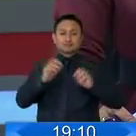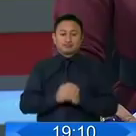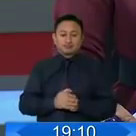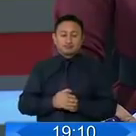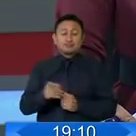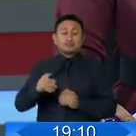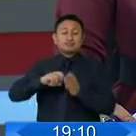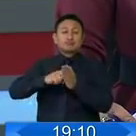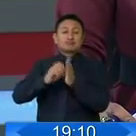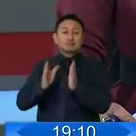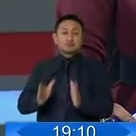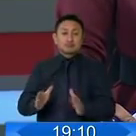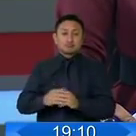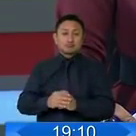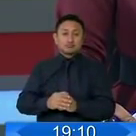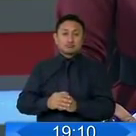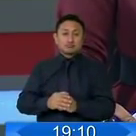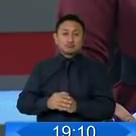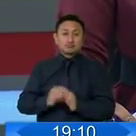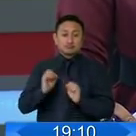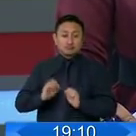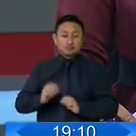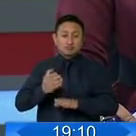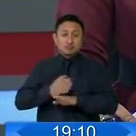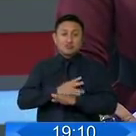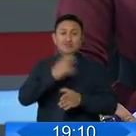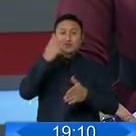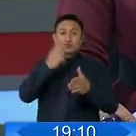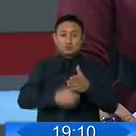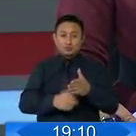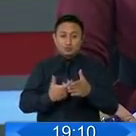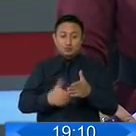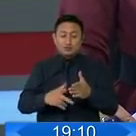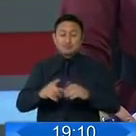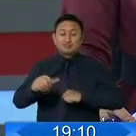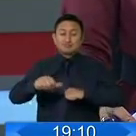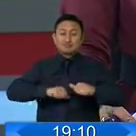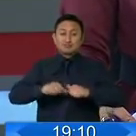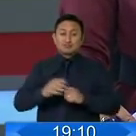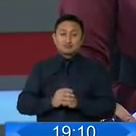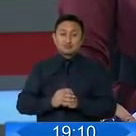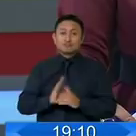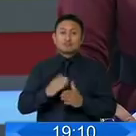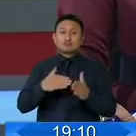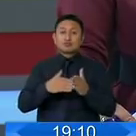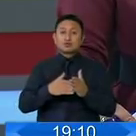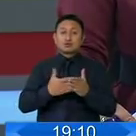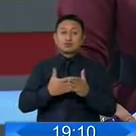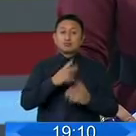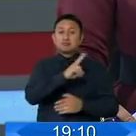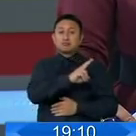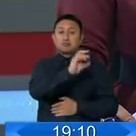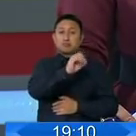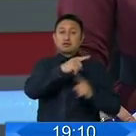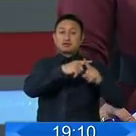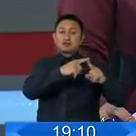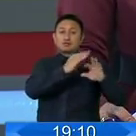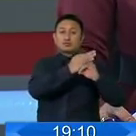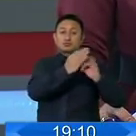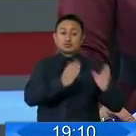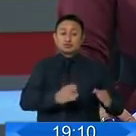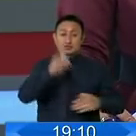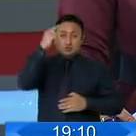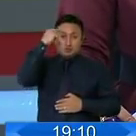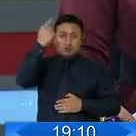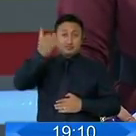la Contraloría General del Estado predeterminó glosias civiles y administrativas en contra de más de 20 exfuncionarios de